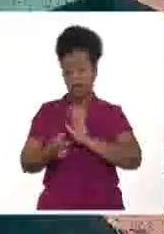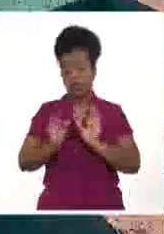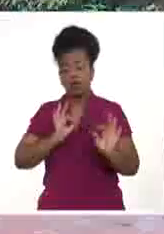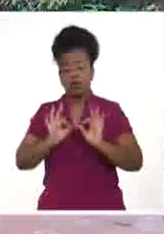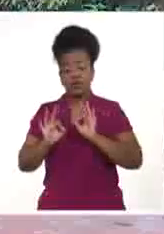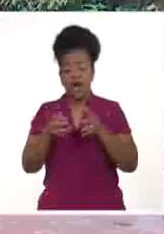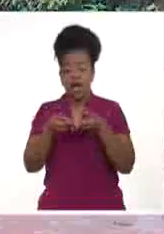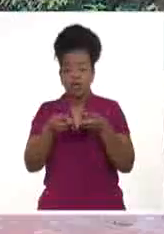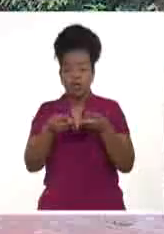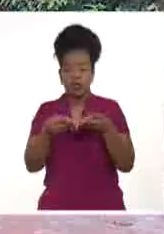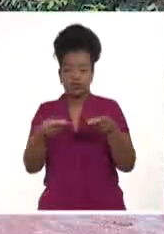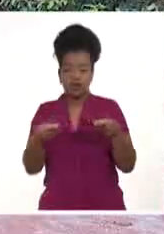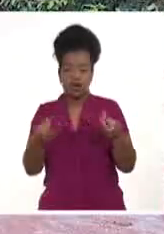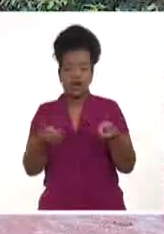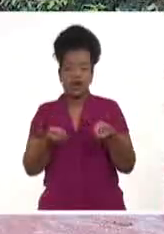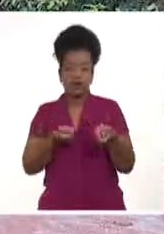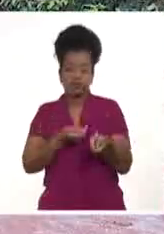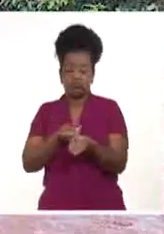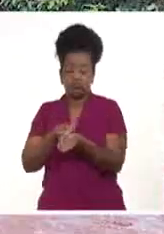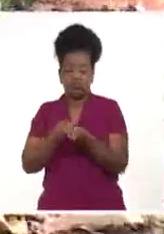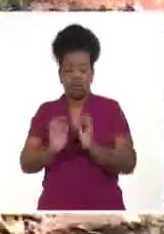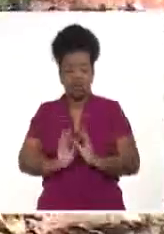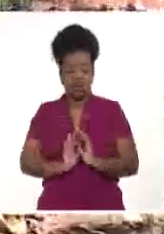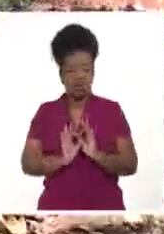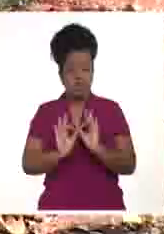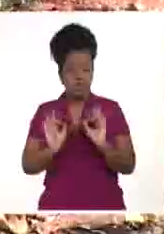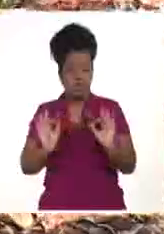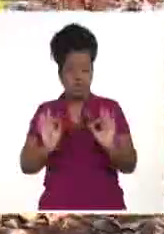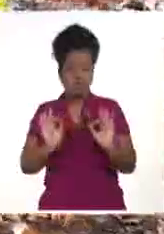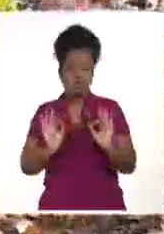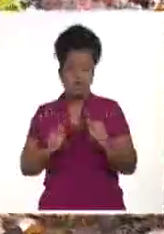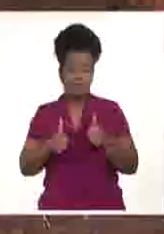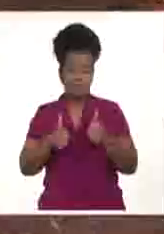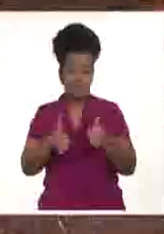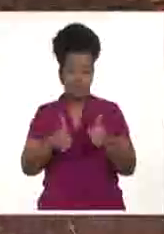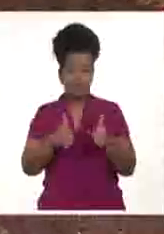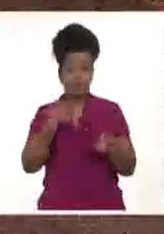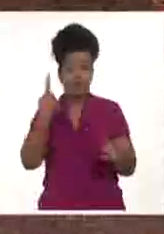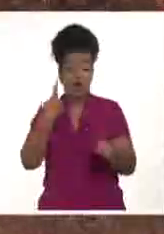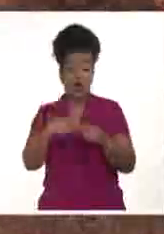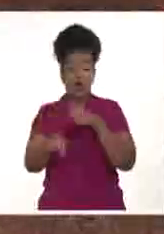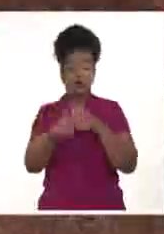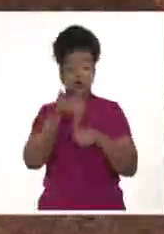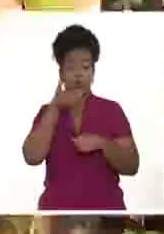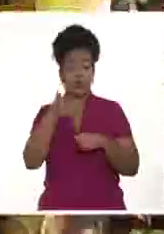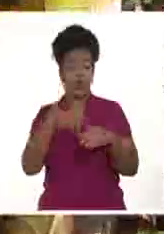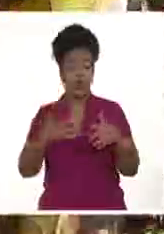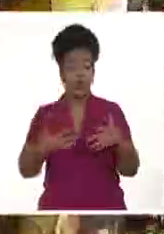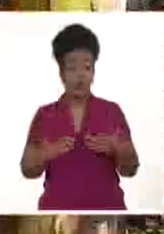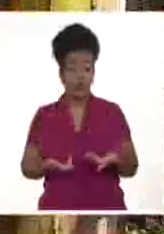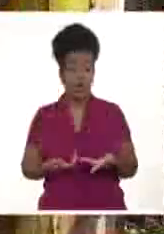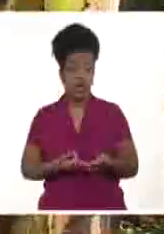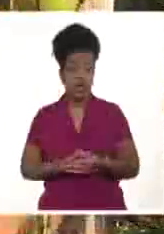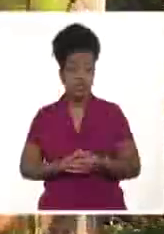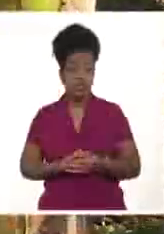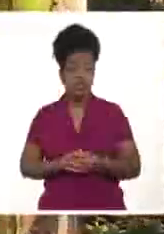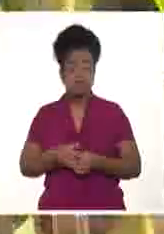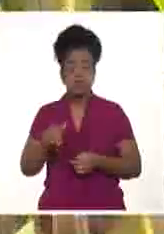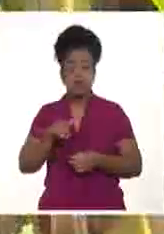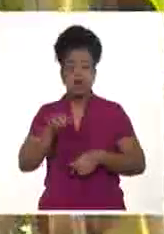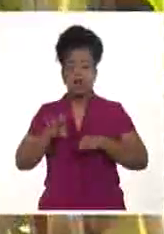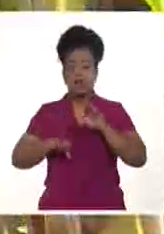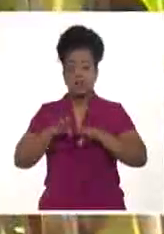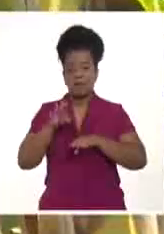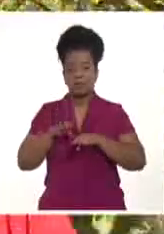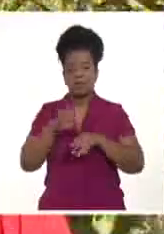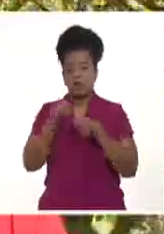de los suelos y el equilibrio biológico. Otra de las ventajas es la disminución de la dependencia de los